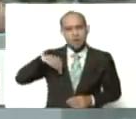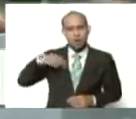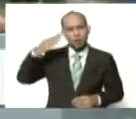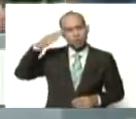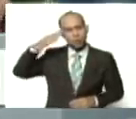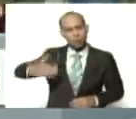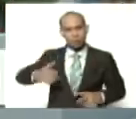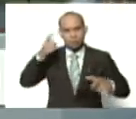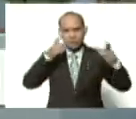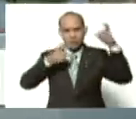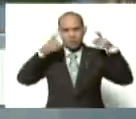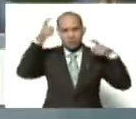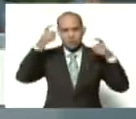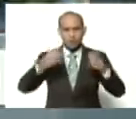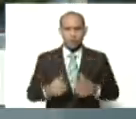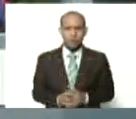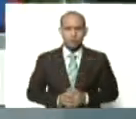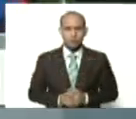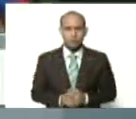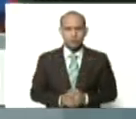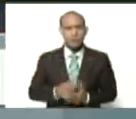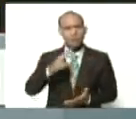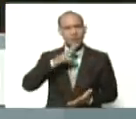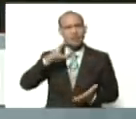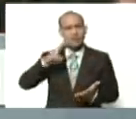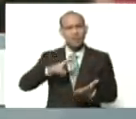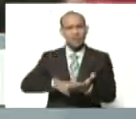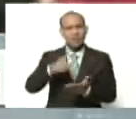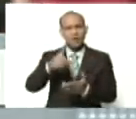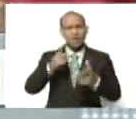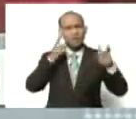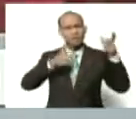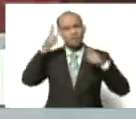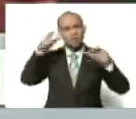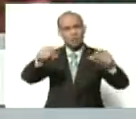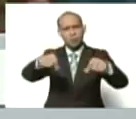Chávez. De verdad que Chávez